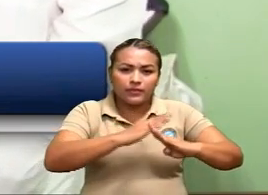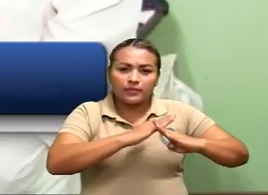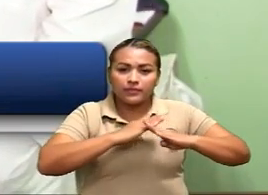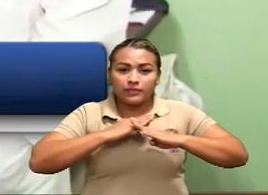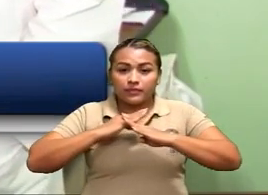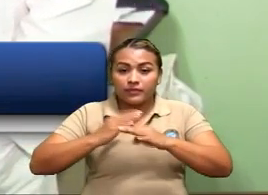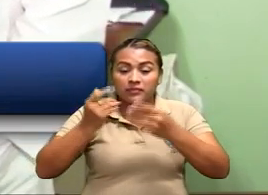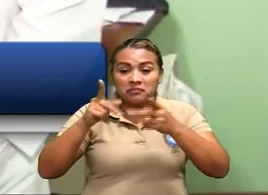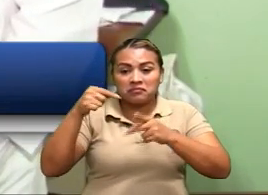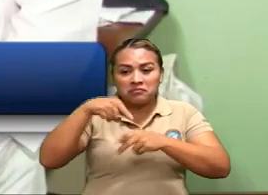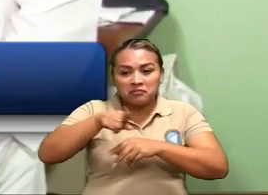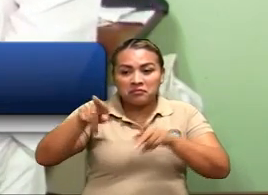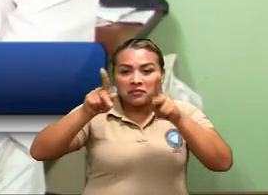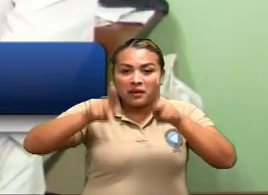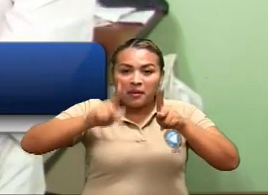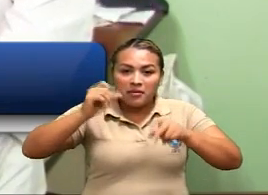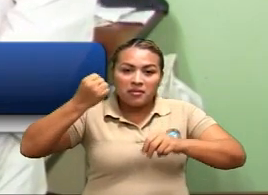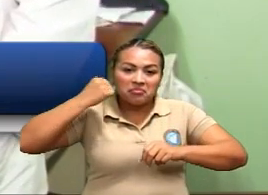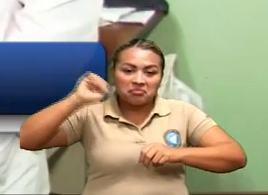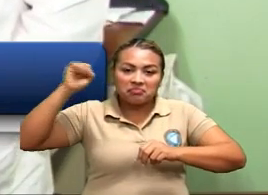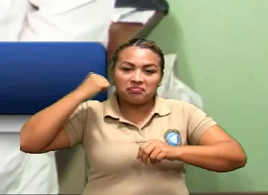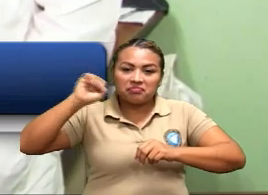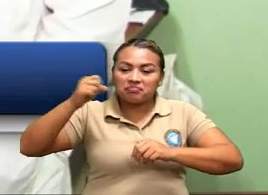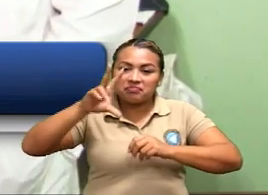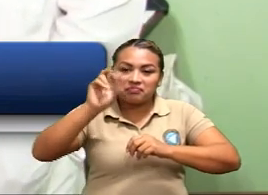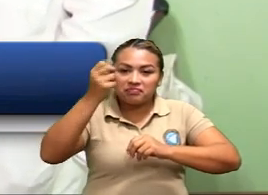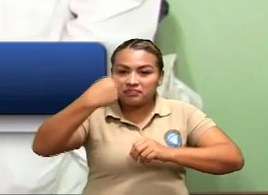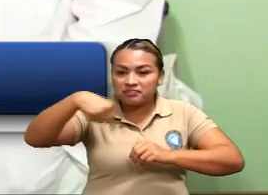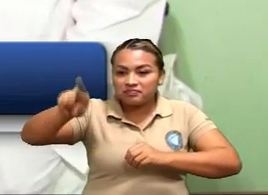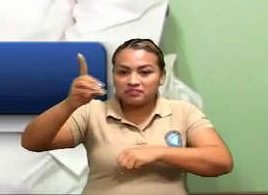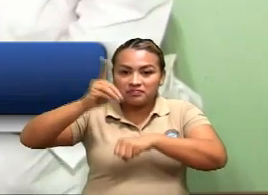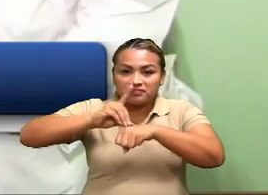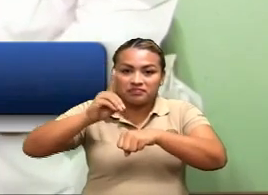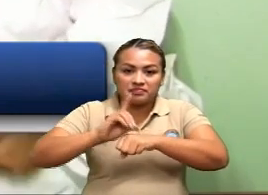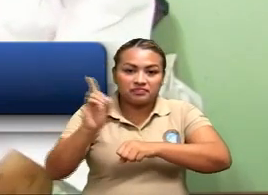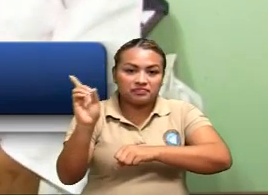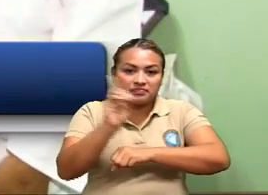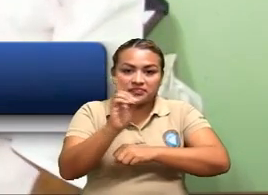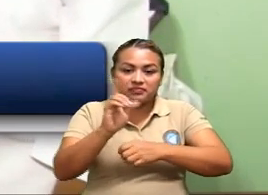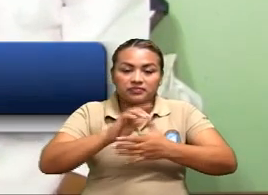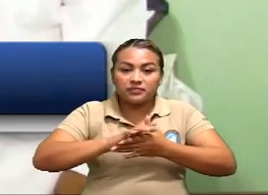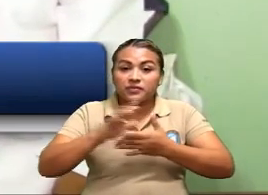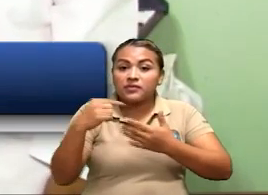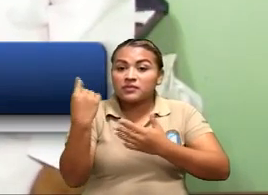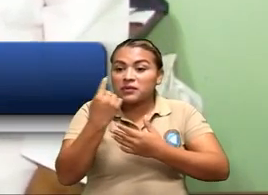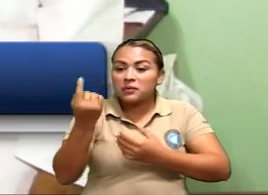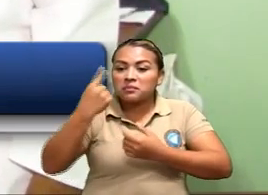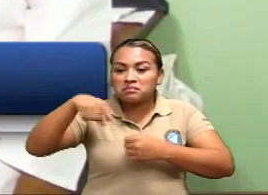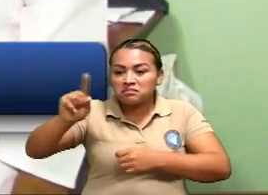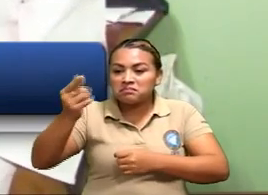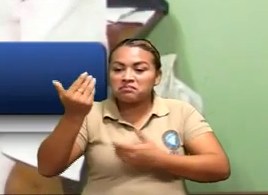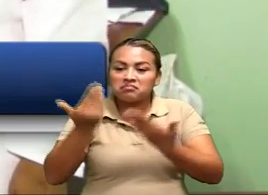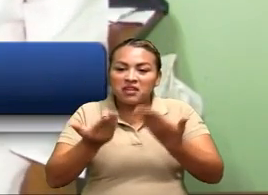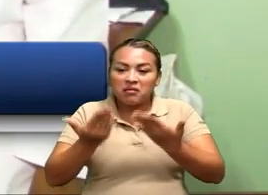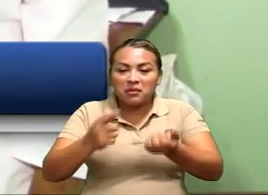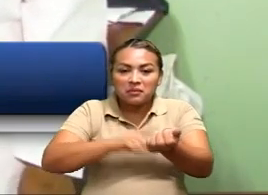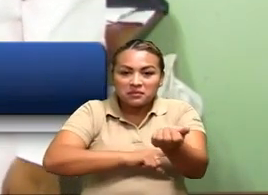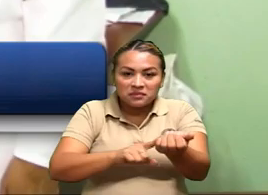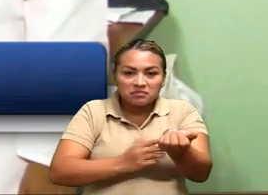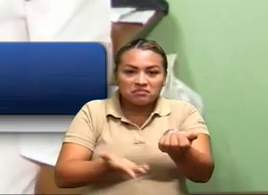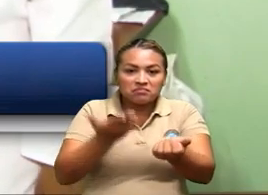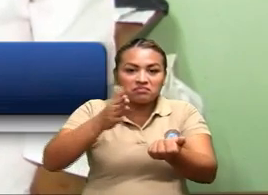acuden al médico o al nutricionista por irse a ver esa enfermedad. Ellos van solo por enfermedades de diabetes, de